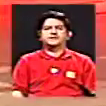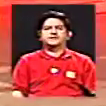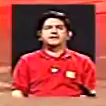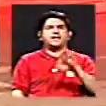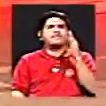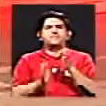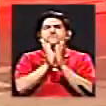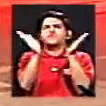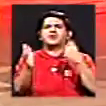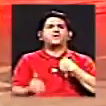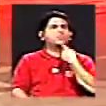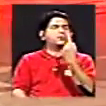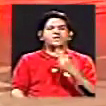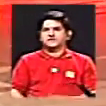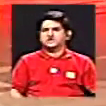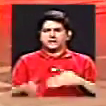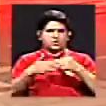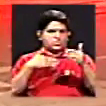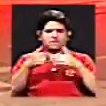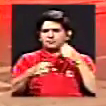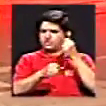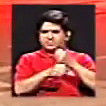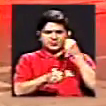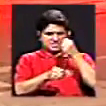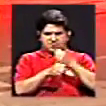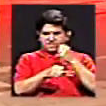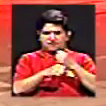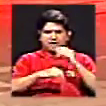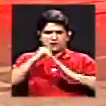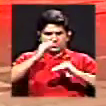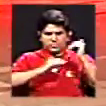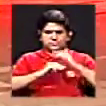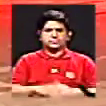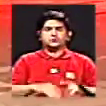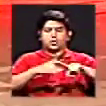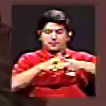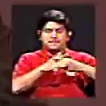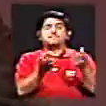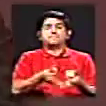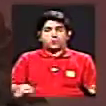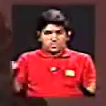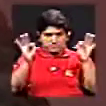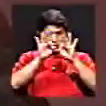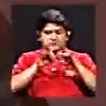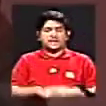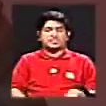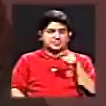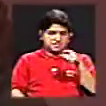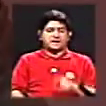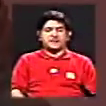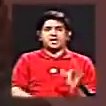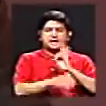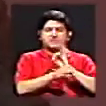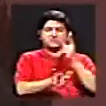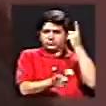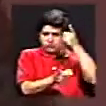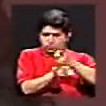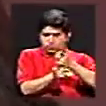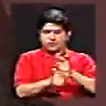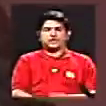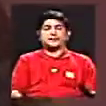manera general, uno podría decir que en cualquier obra civil el mantenimiento es fundamental para que la obra pueda operar de manera adecuada. Uh-huh.